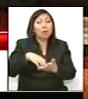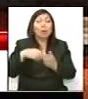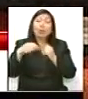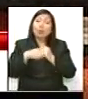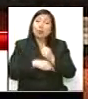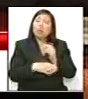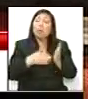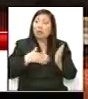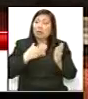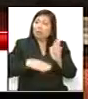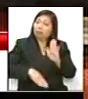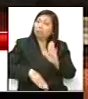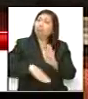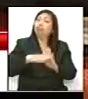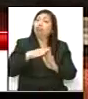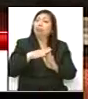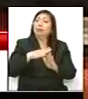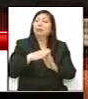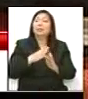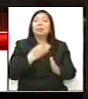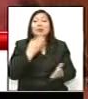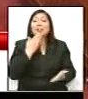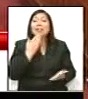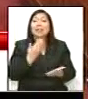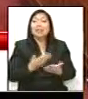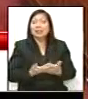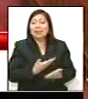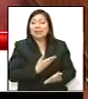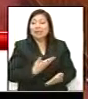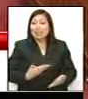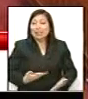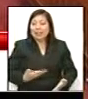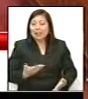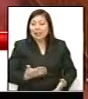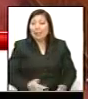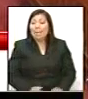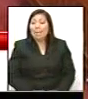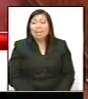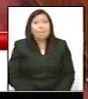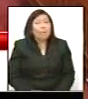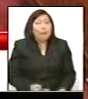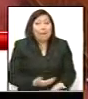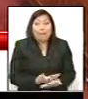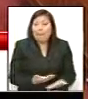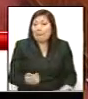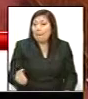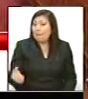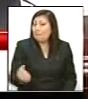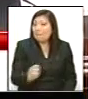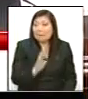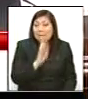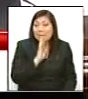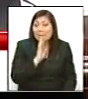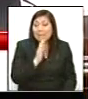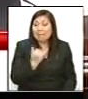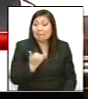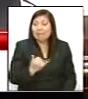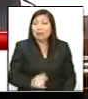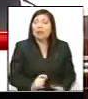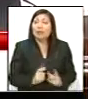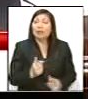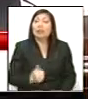en particular. Muchas gracias, presidente. Gracias, congresista. No habiendo más oradores, tiene la palabra el